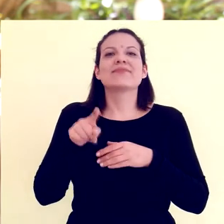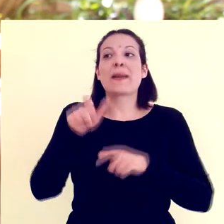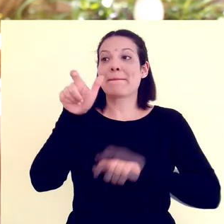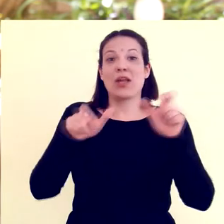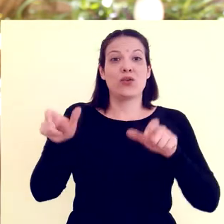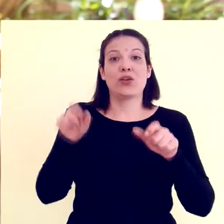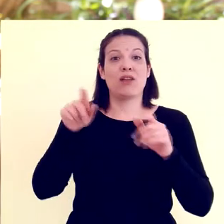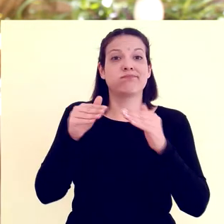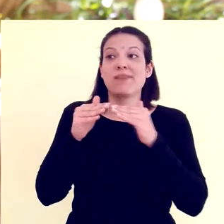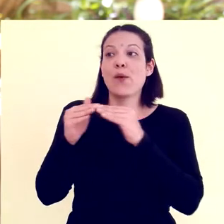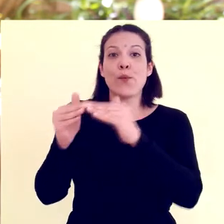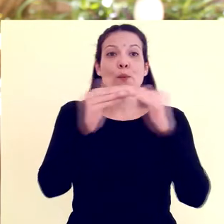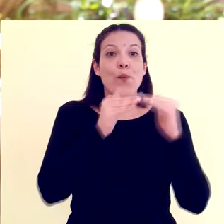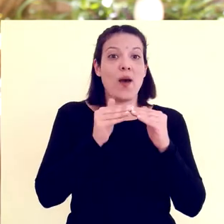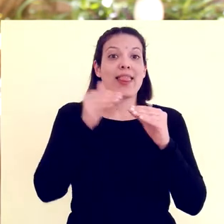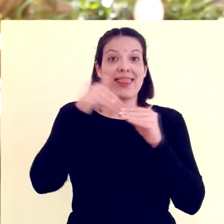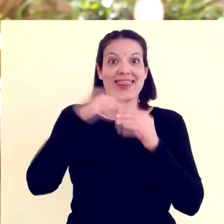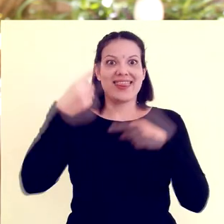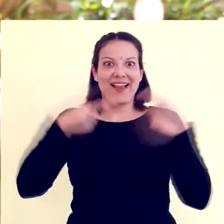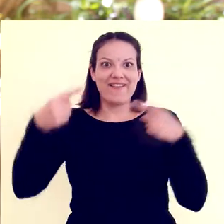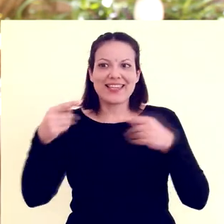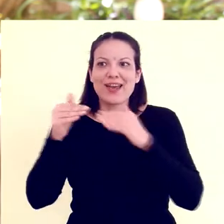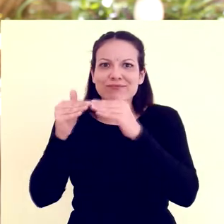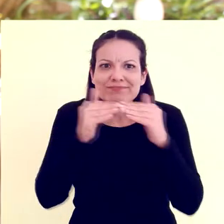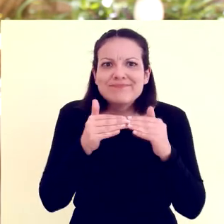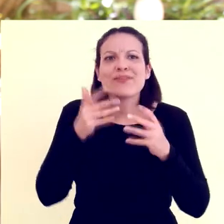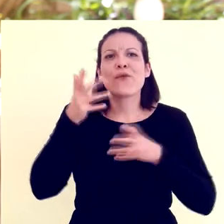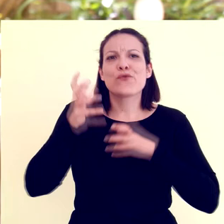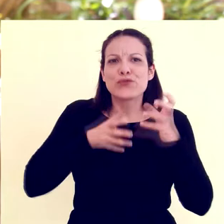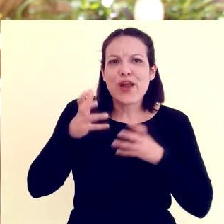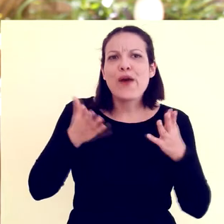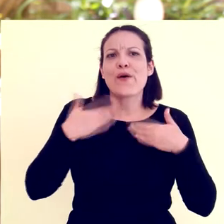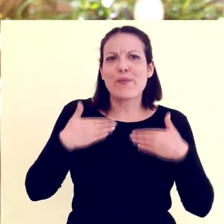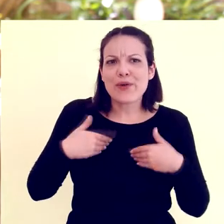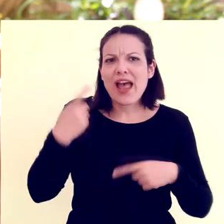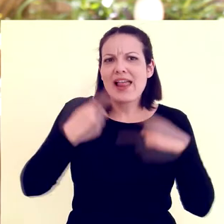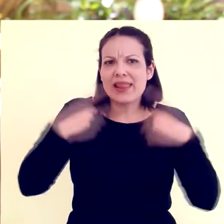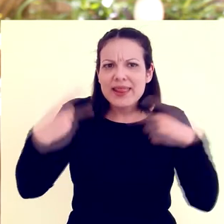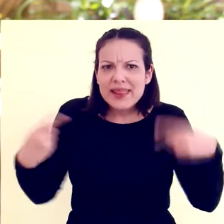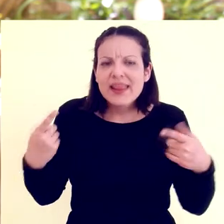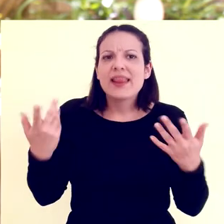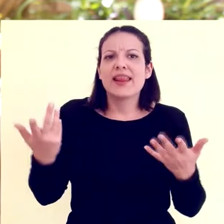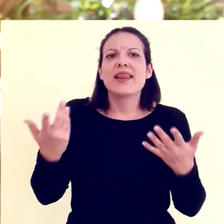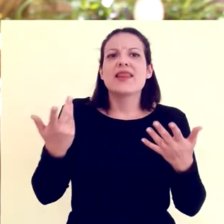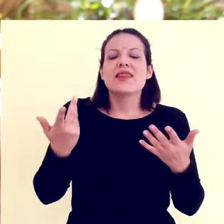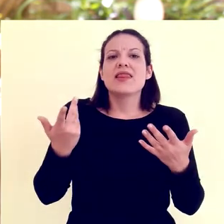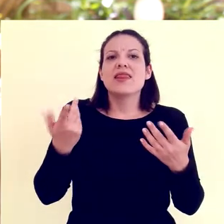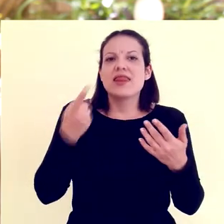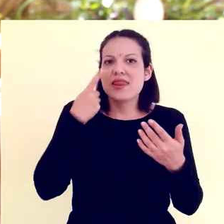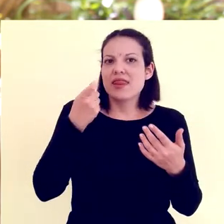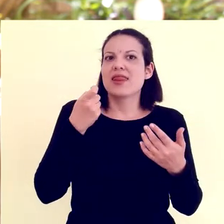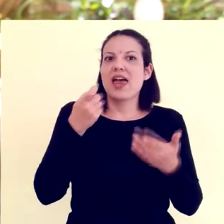a la igualdad de las personas en el marco de esa diversidad, de la diversidad funcional, corporal,